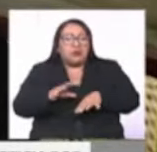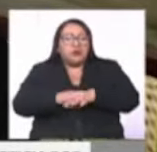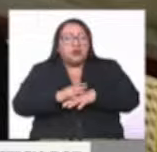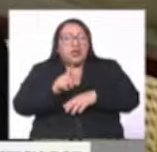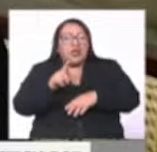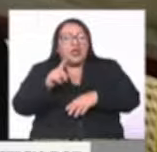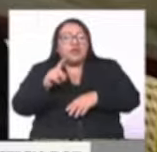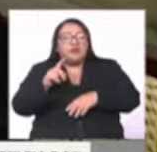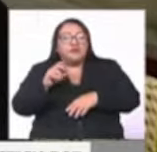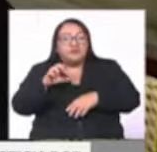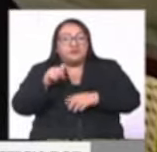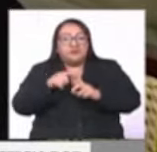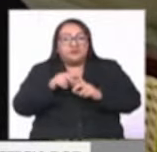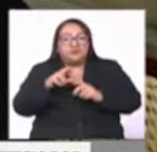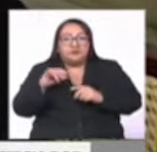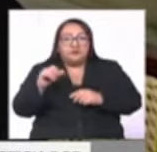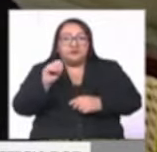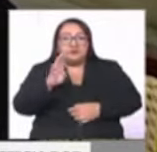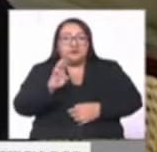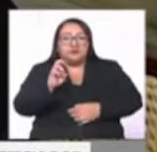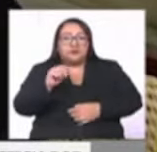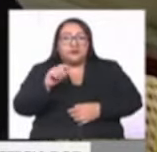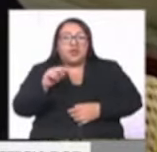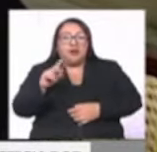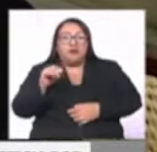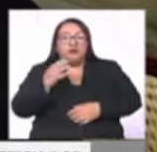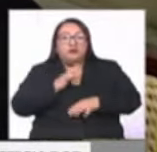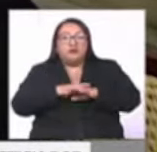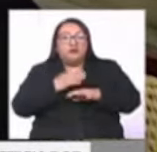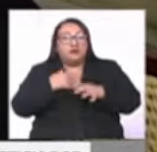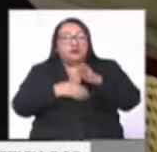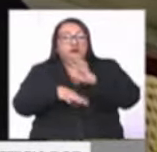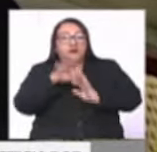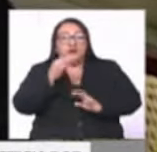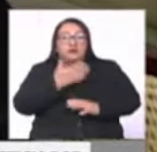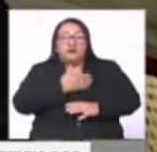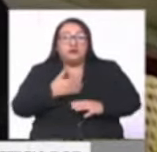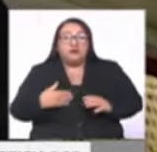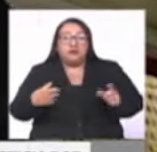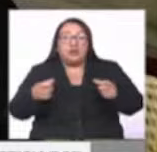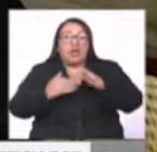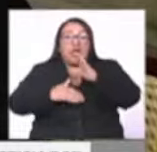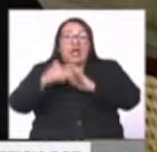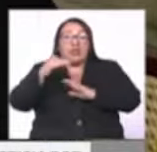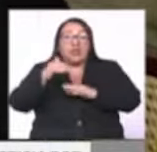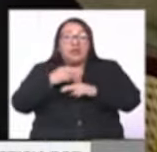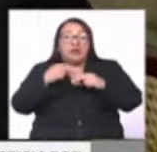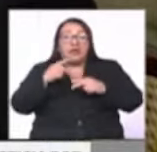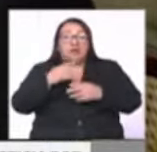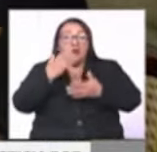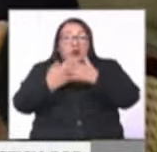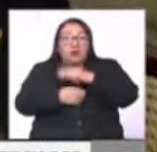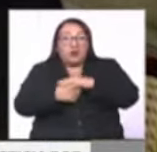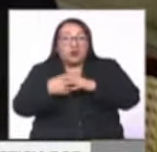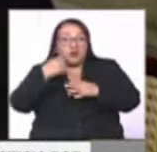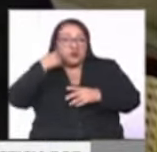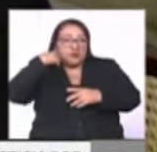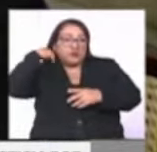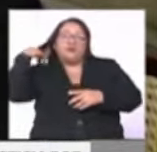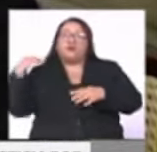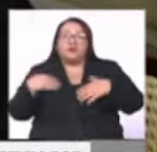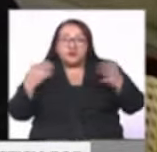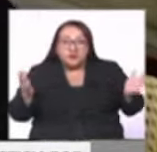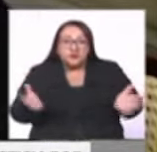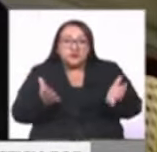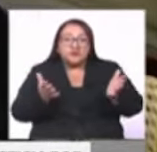villan Benavides sobre mi elección como presidente de la comisión de alto nivel anticorrupción y por promover